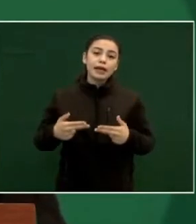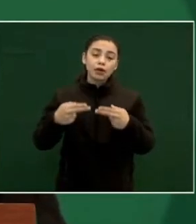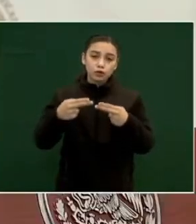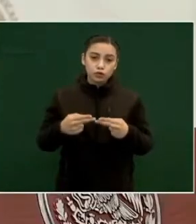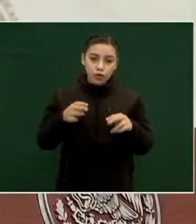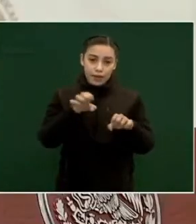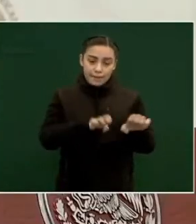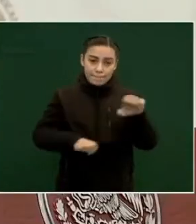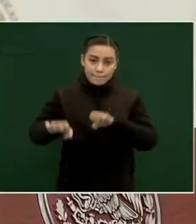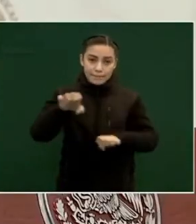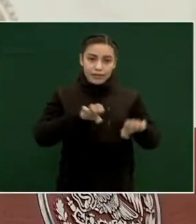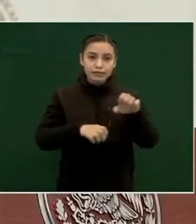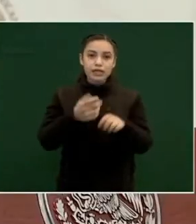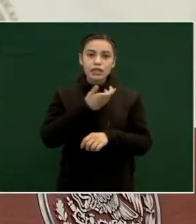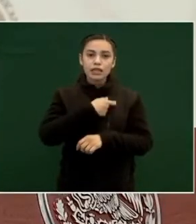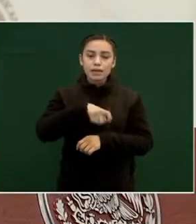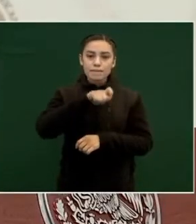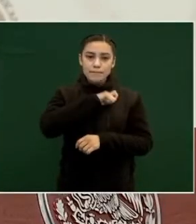que han afectado